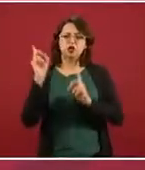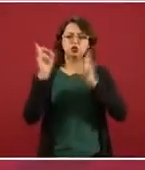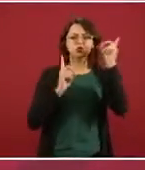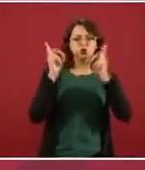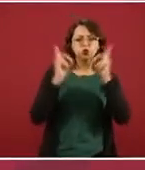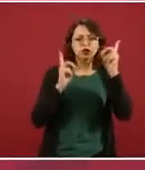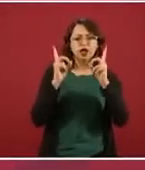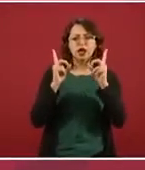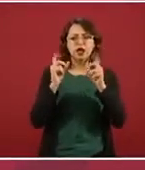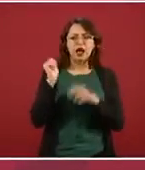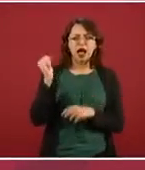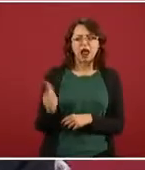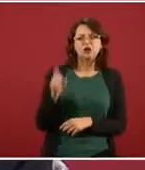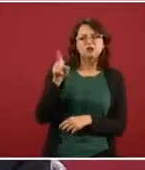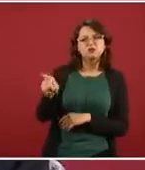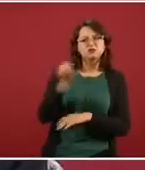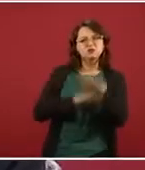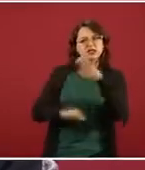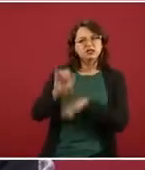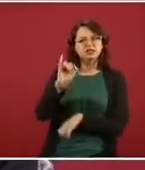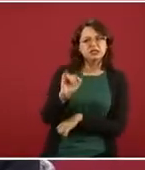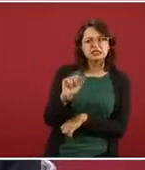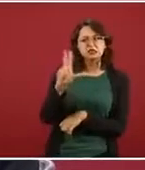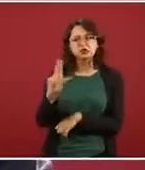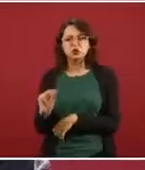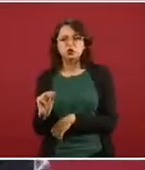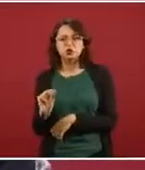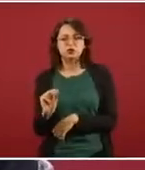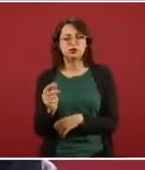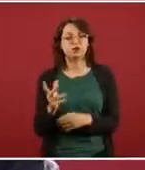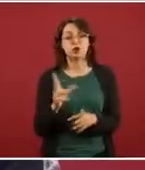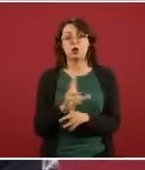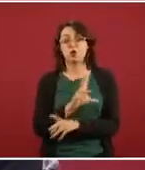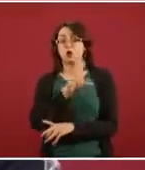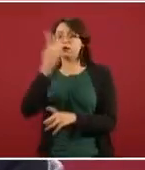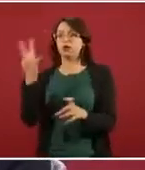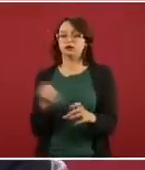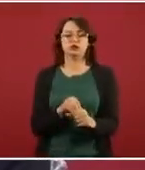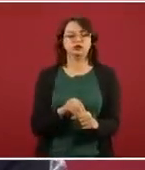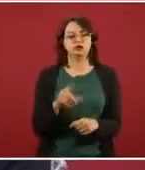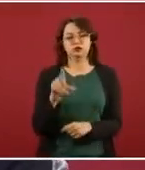en una empresa, no todo el sector